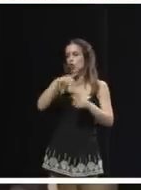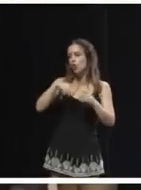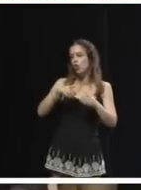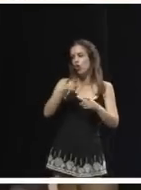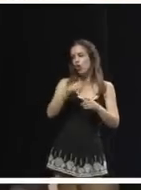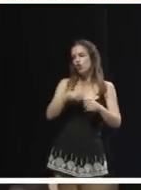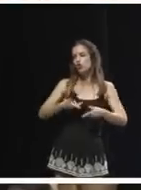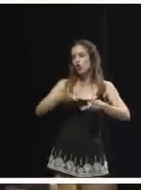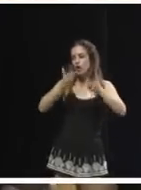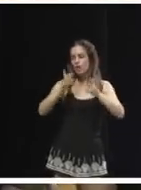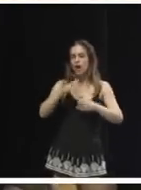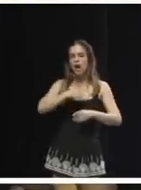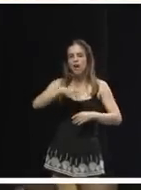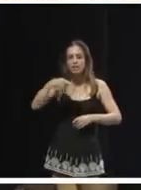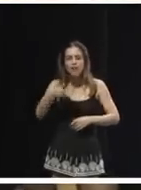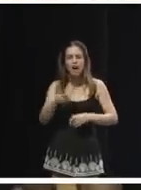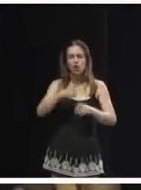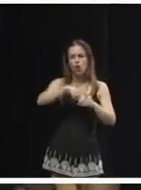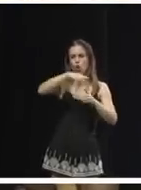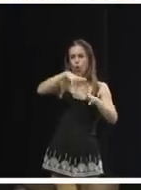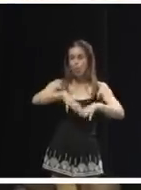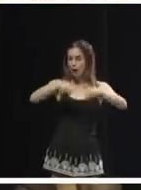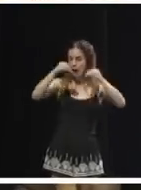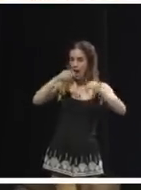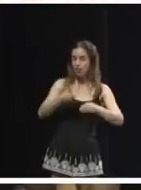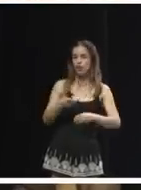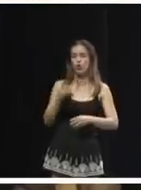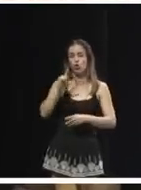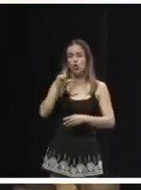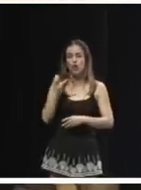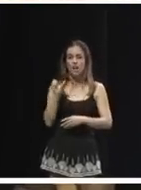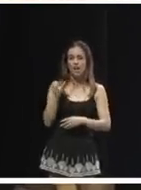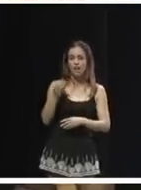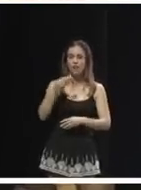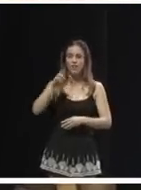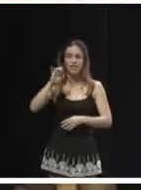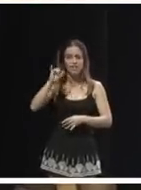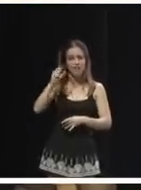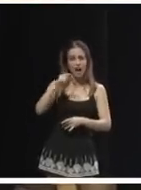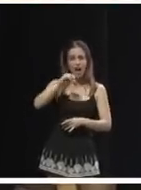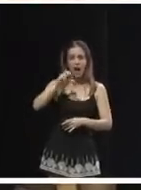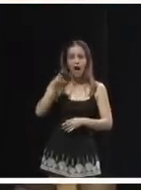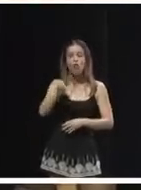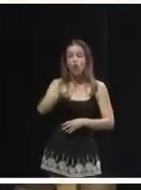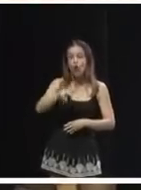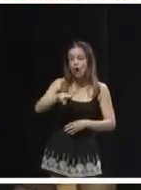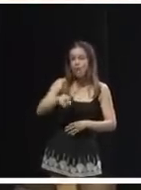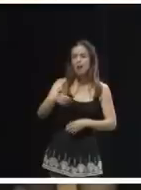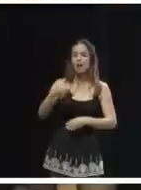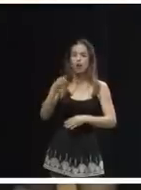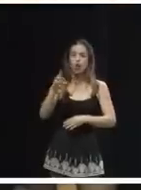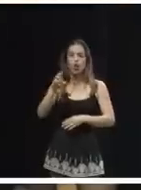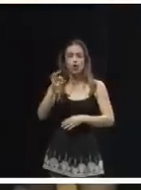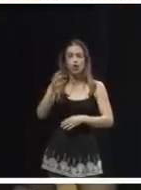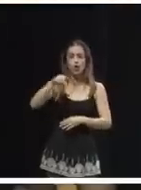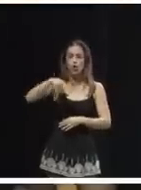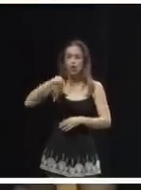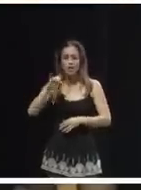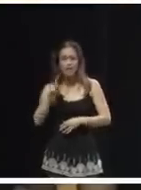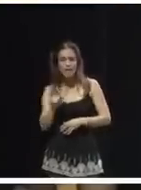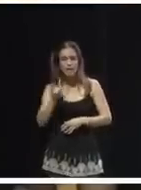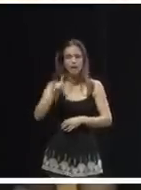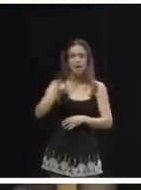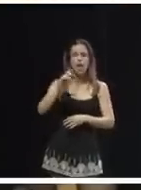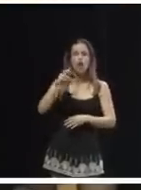con Tablada. Lo vamos a hacer con los Palacios, con Lebrijas, con Dos Hermanas, con Mairena, con el Coronil, con el Cuervo, con Pedrera,